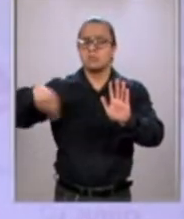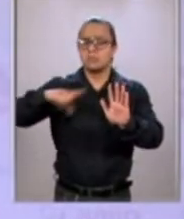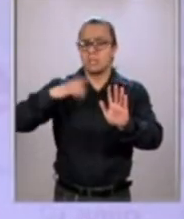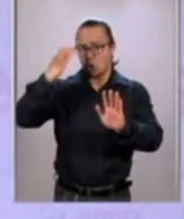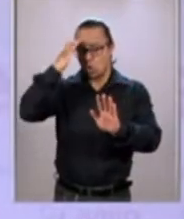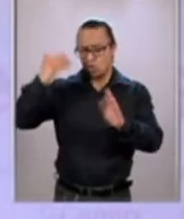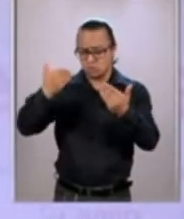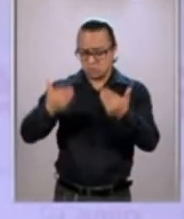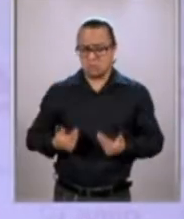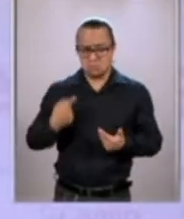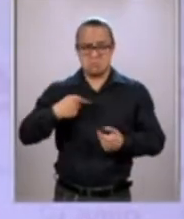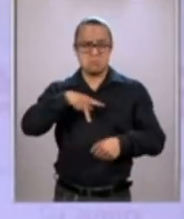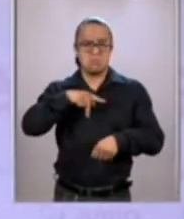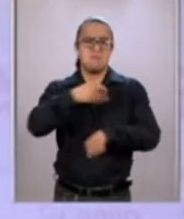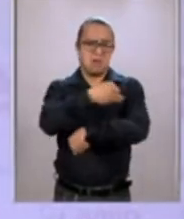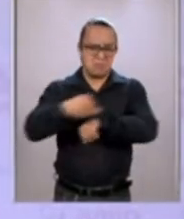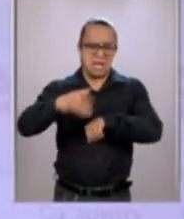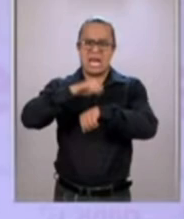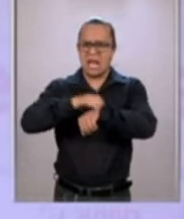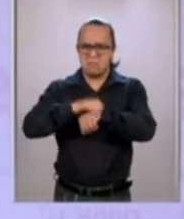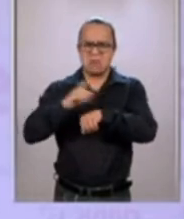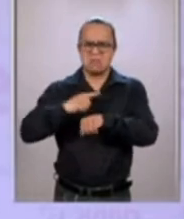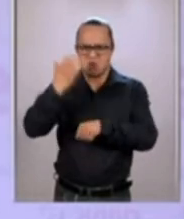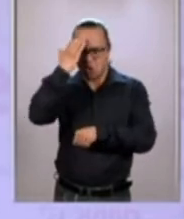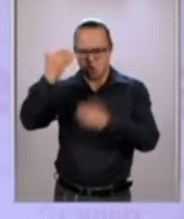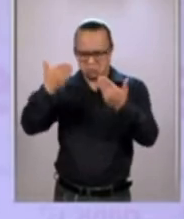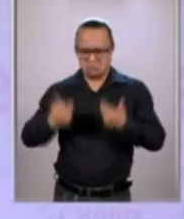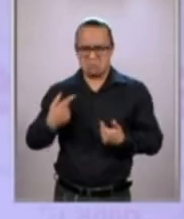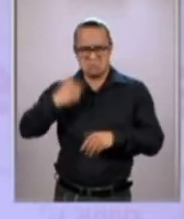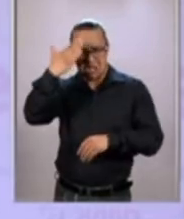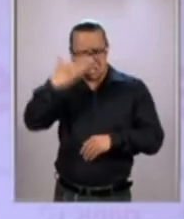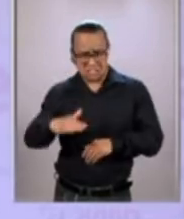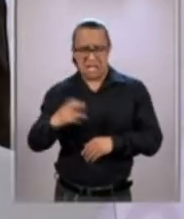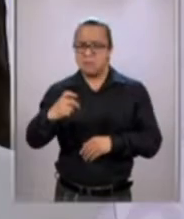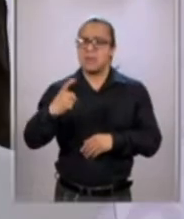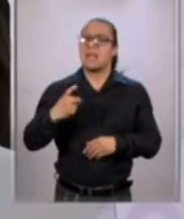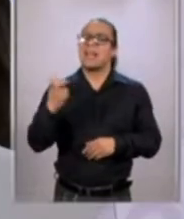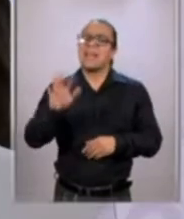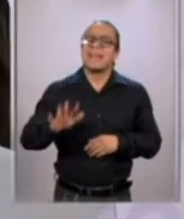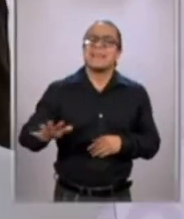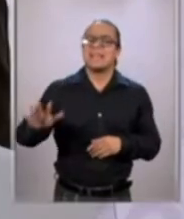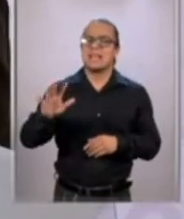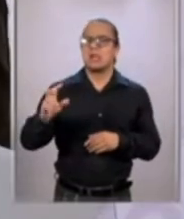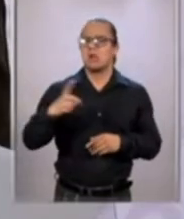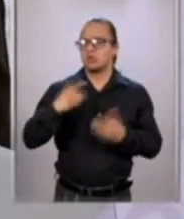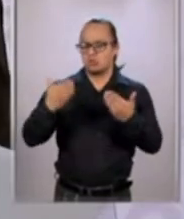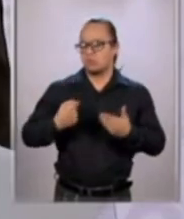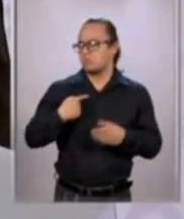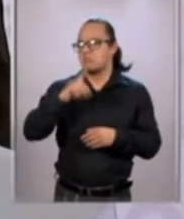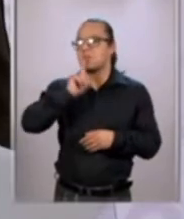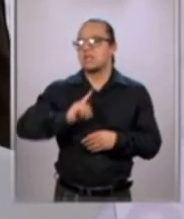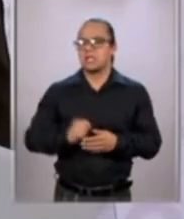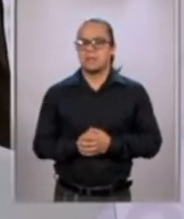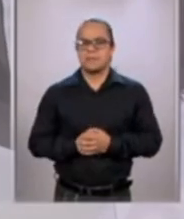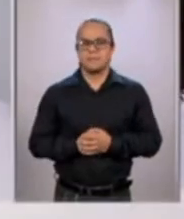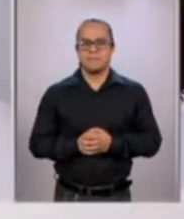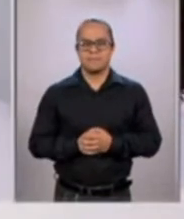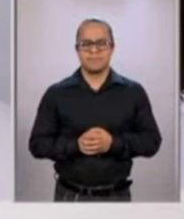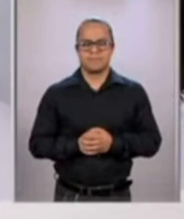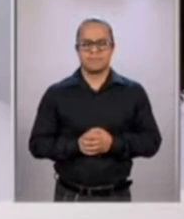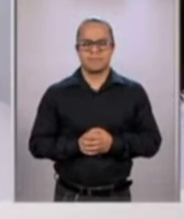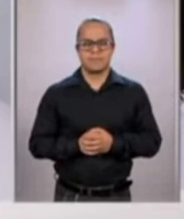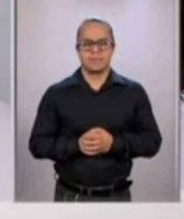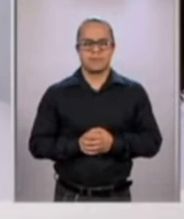conocen mi familia que me conocen mis amigos que me conoces saben quién es el final Gómez pero esto fue un fallo del tribunal Esto no es una falla mediático si lo